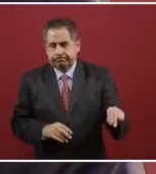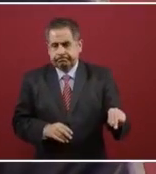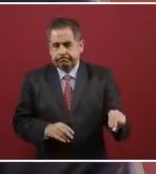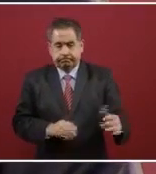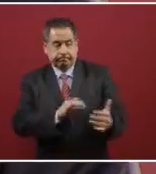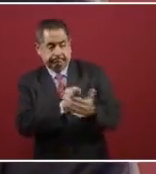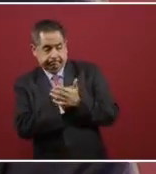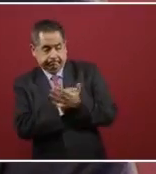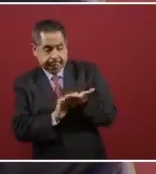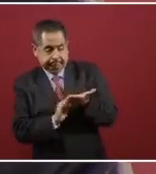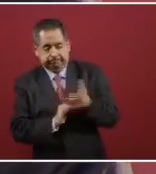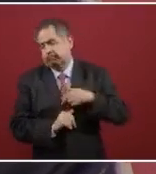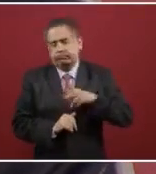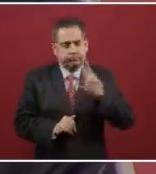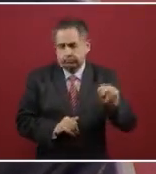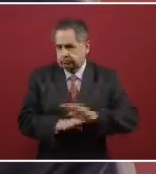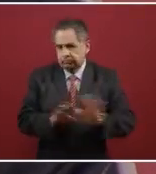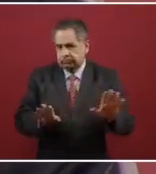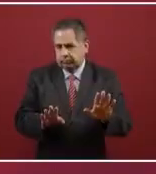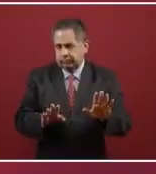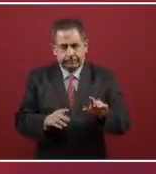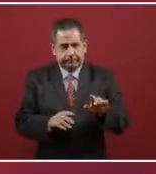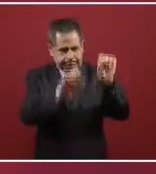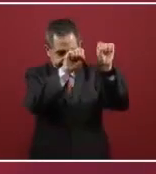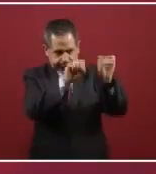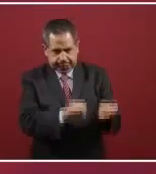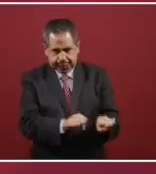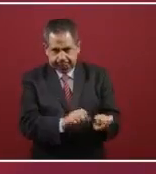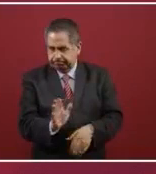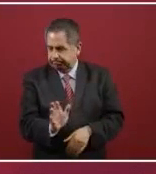Ya se cerró esa ventanilla.